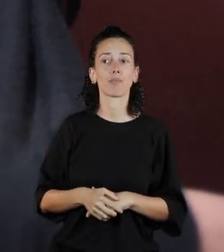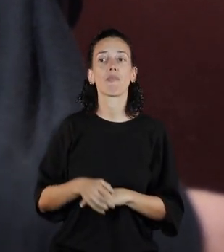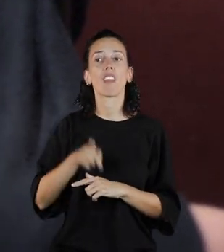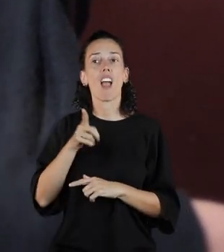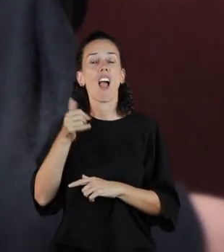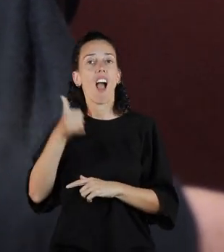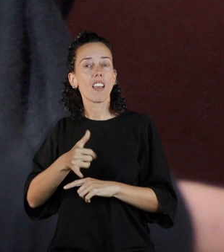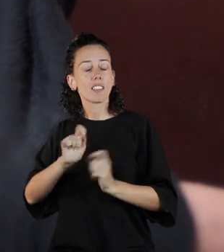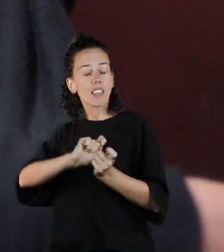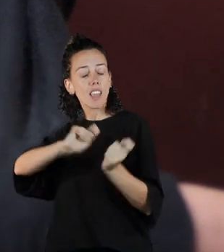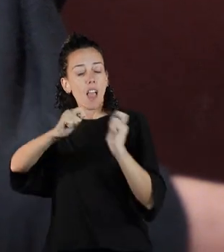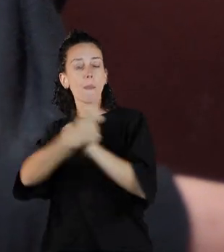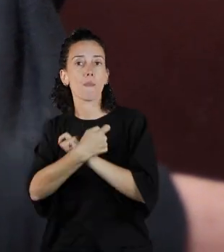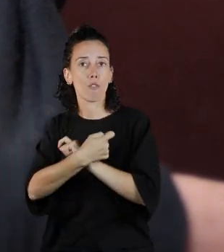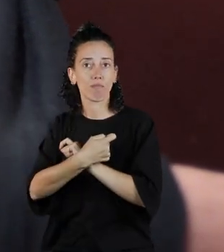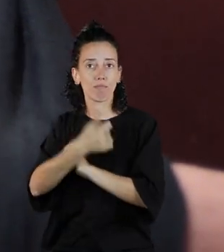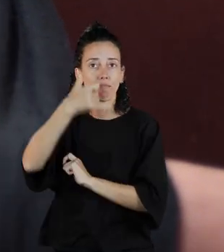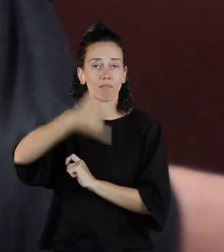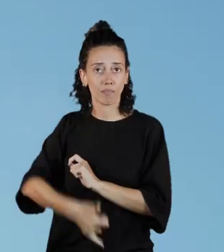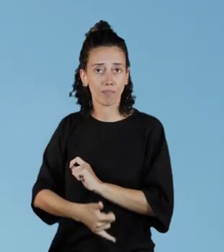ahí fue el quiebre.